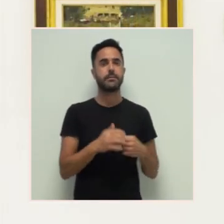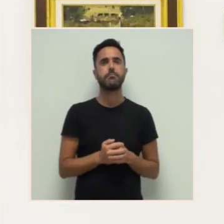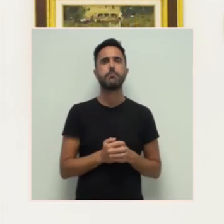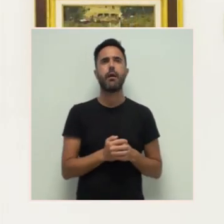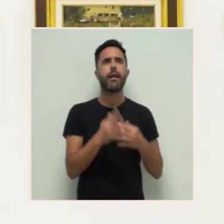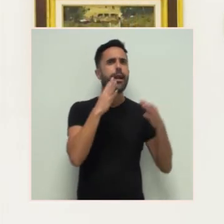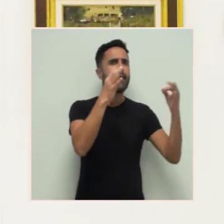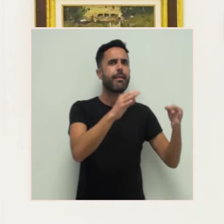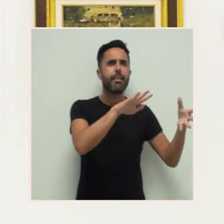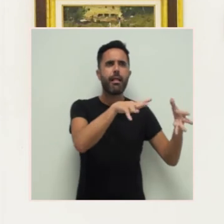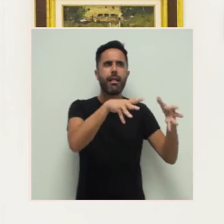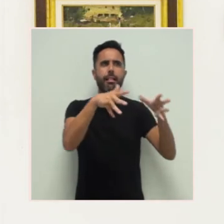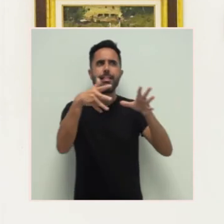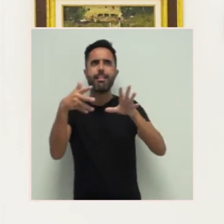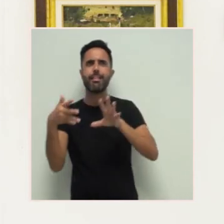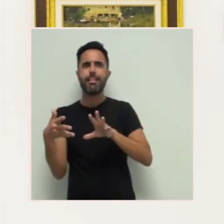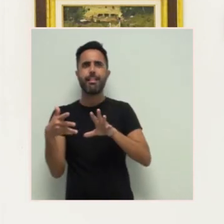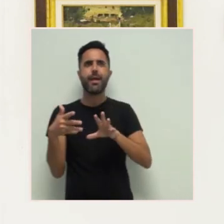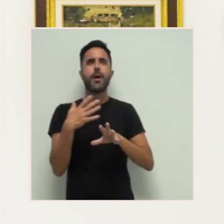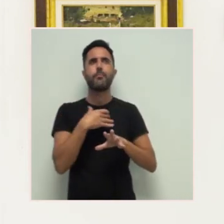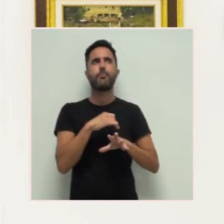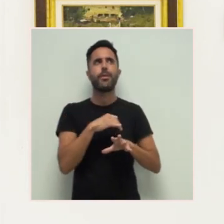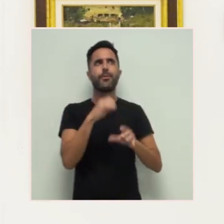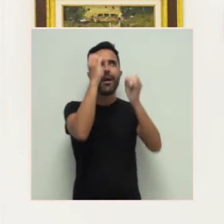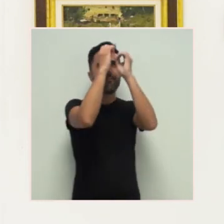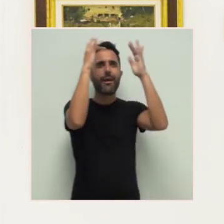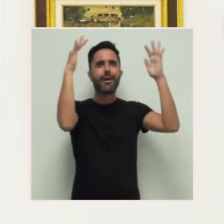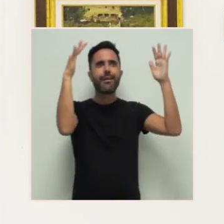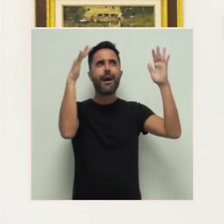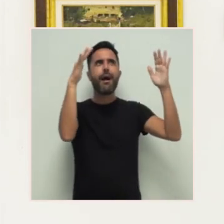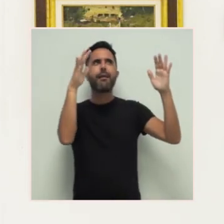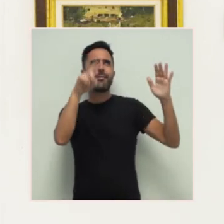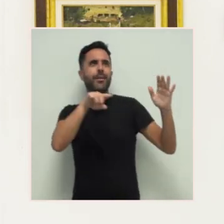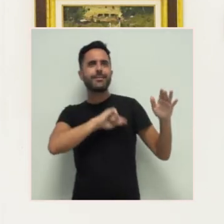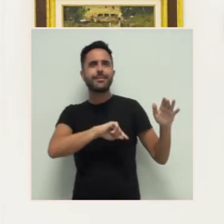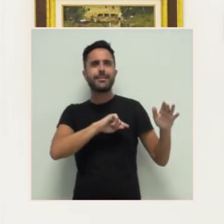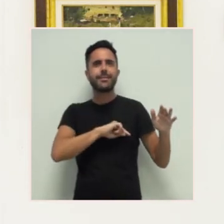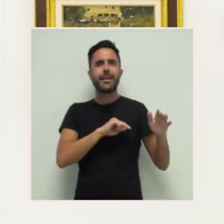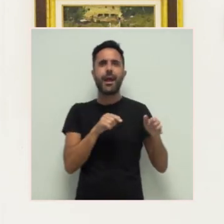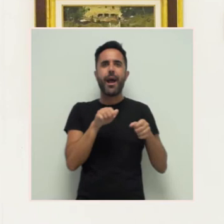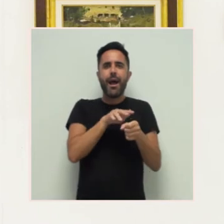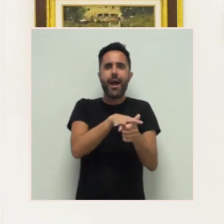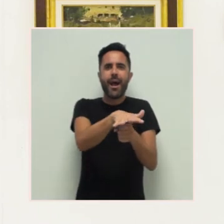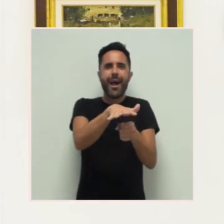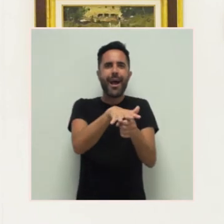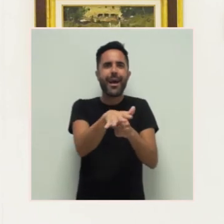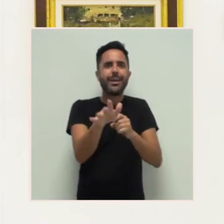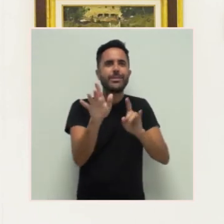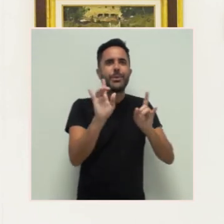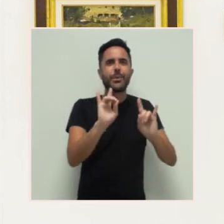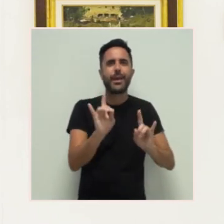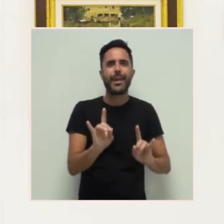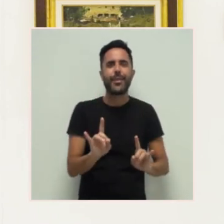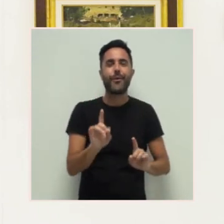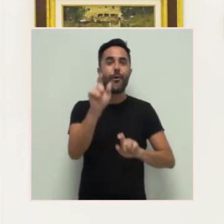a realidade case podemos imaginar ou sentir o que sería o son desas augas cantareiras, o faladoiro